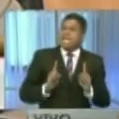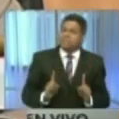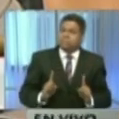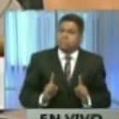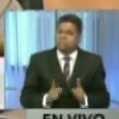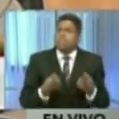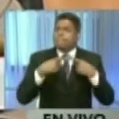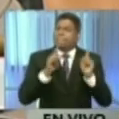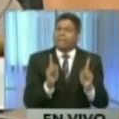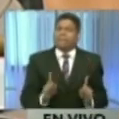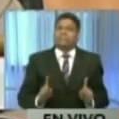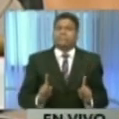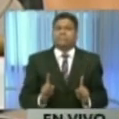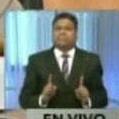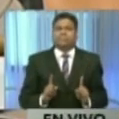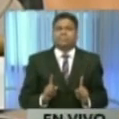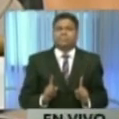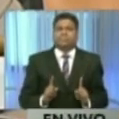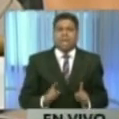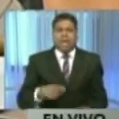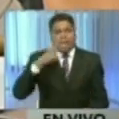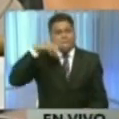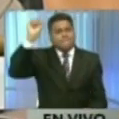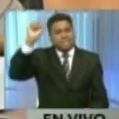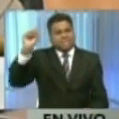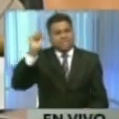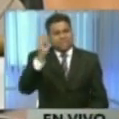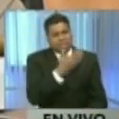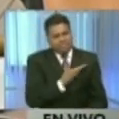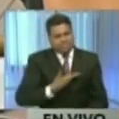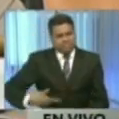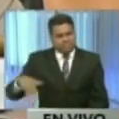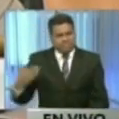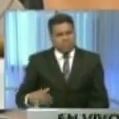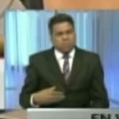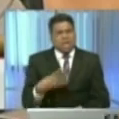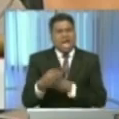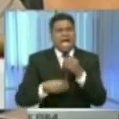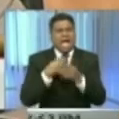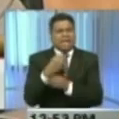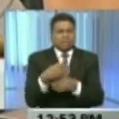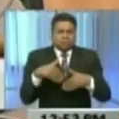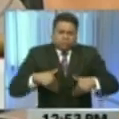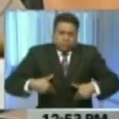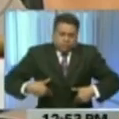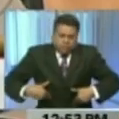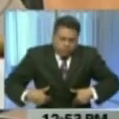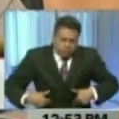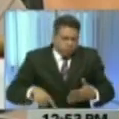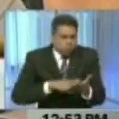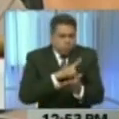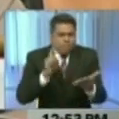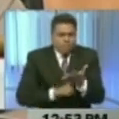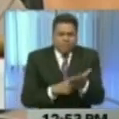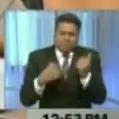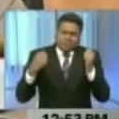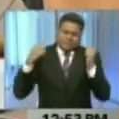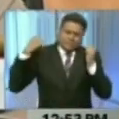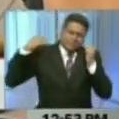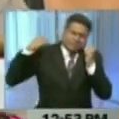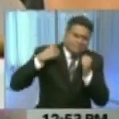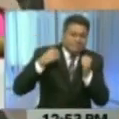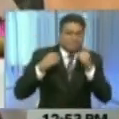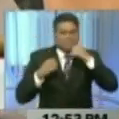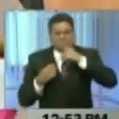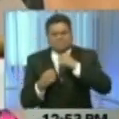Sin embargo, el presidente Maduro ha hecho esfuerzos desmedidos justamente para contener una